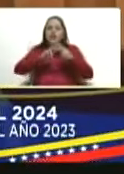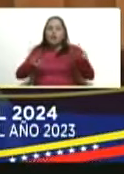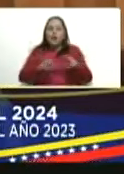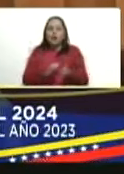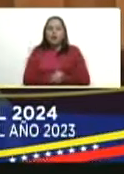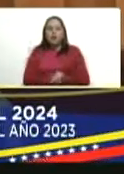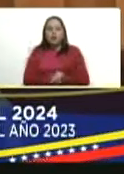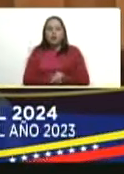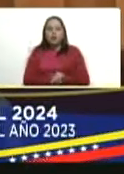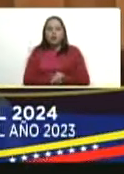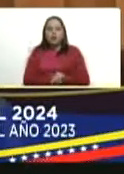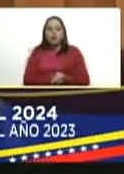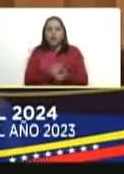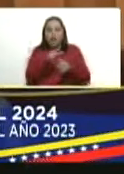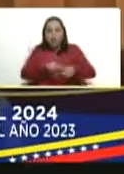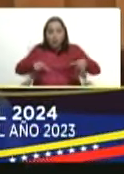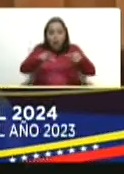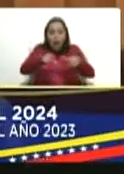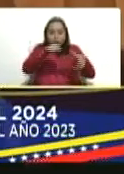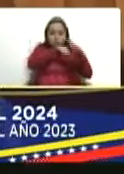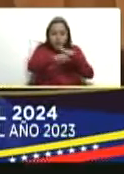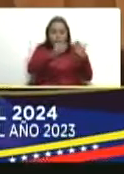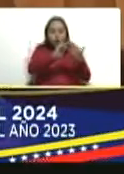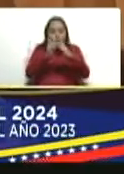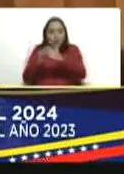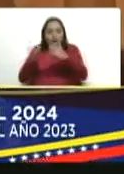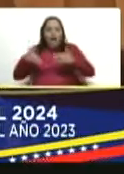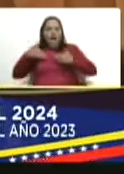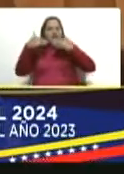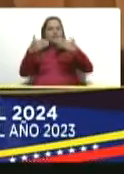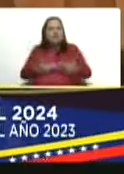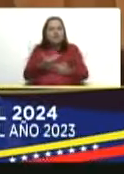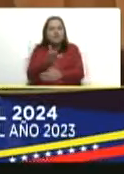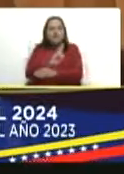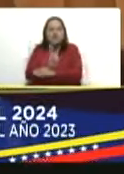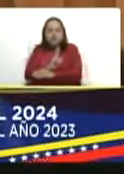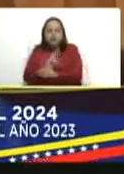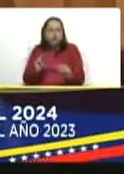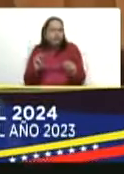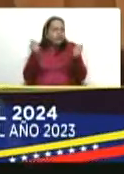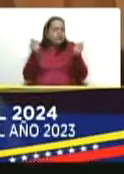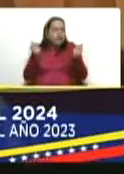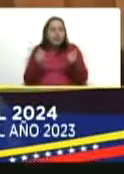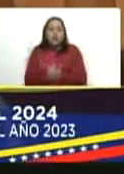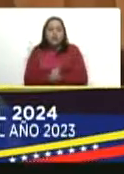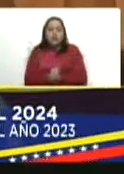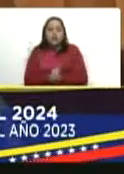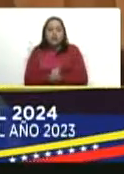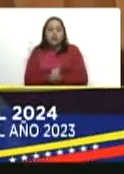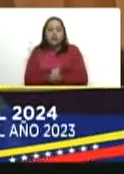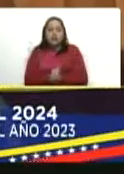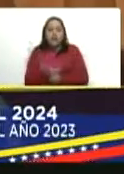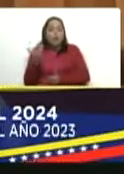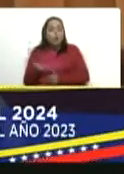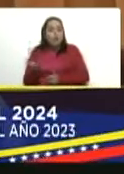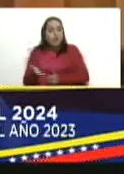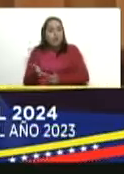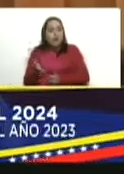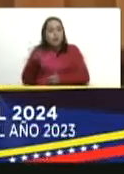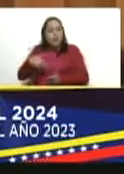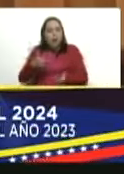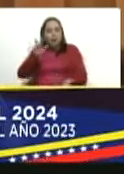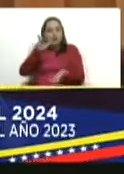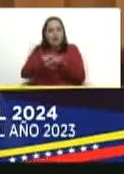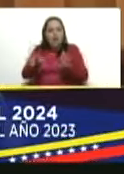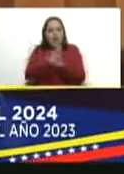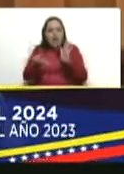territorial y vecinal, que avancemos lo más pronto posible como prioridad en la aprobación de una